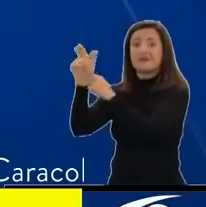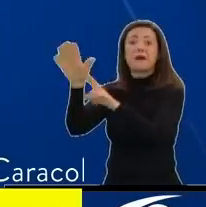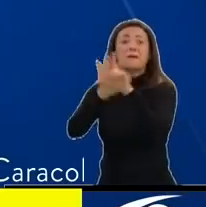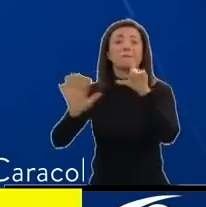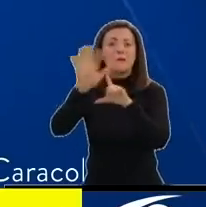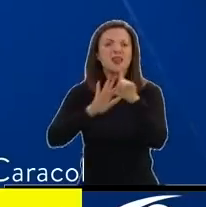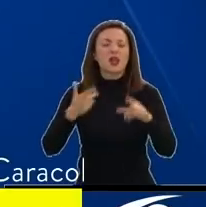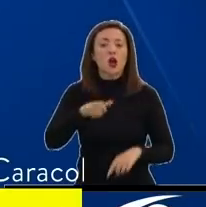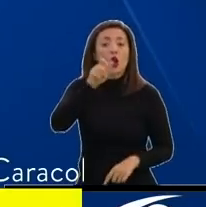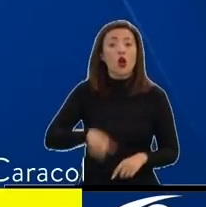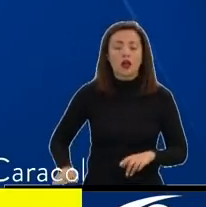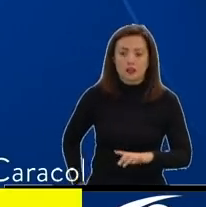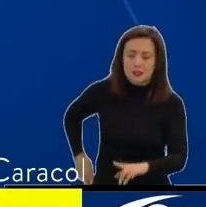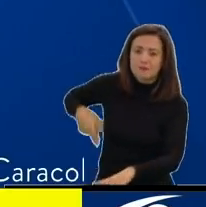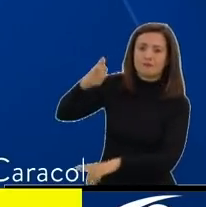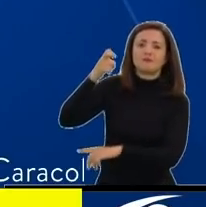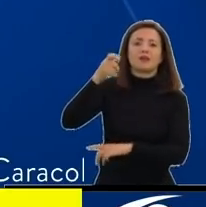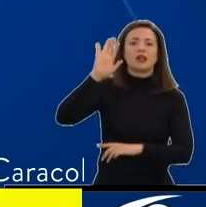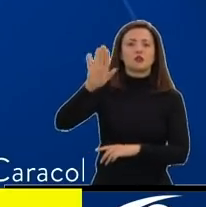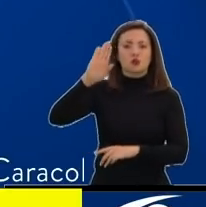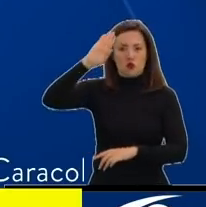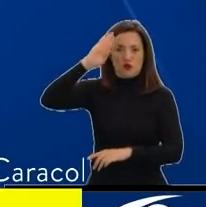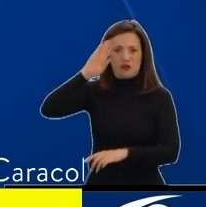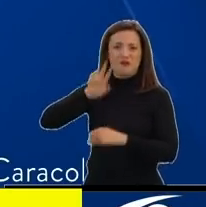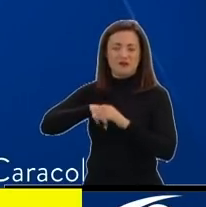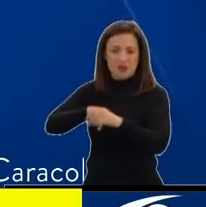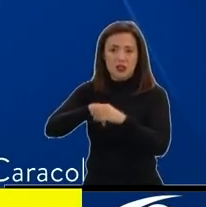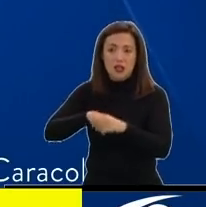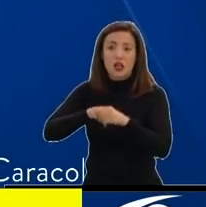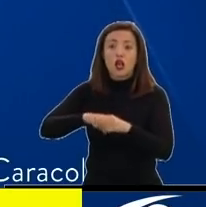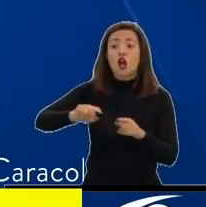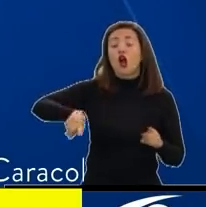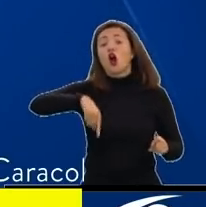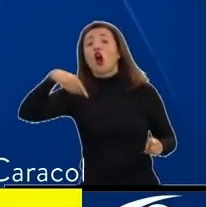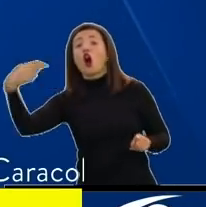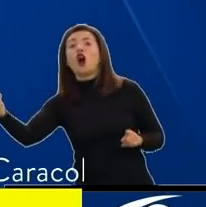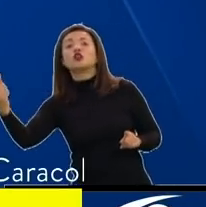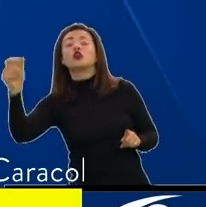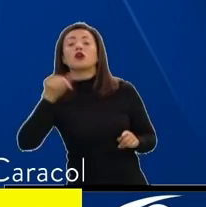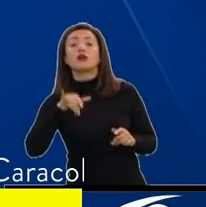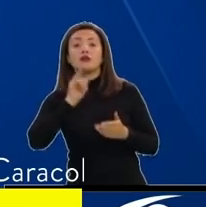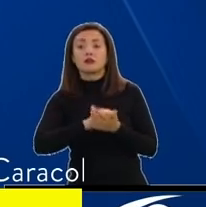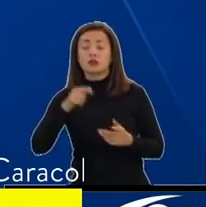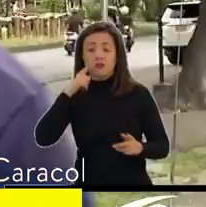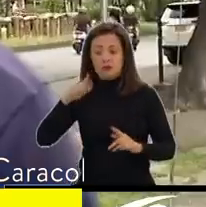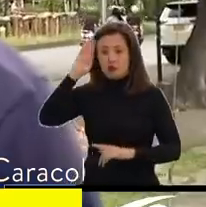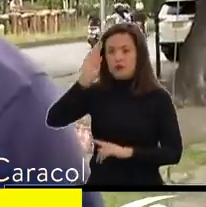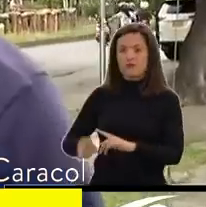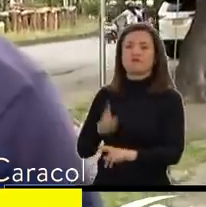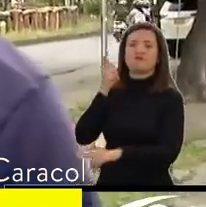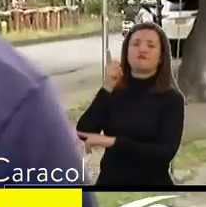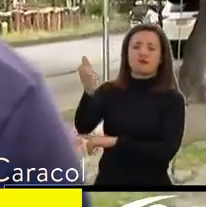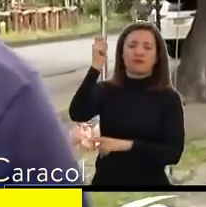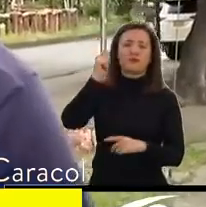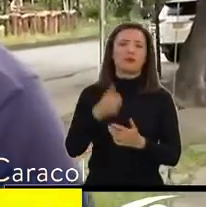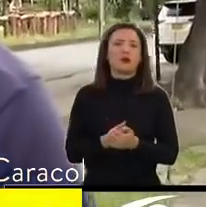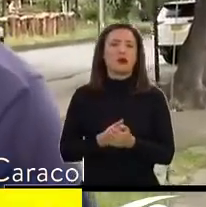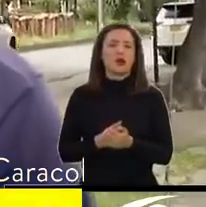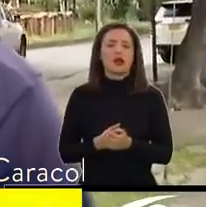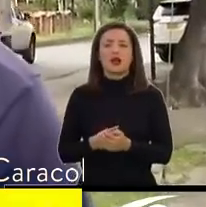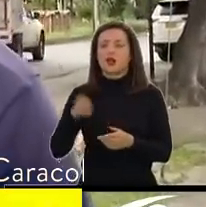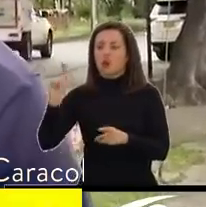tránsito desenfunda un arma. Posteriormente, en estas otras imágenes, se ve cuando el uniformado dispara. Y tumban la moto de los